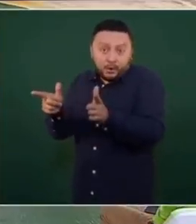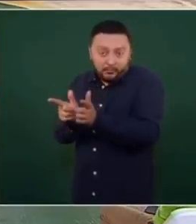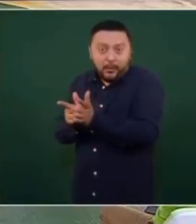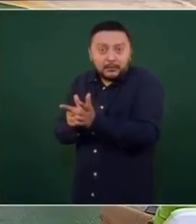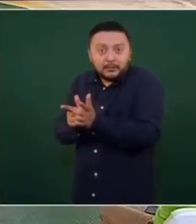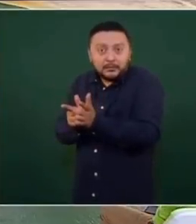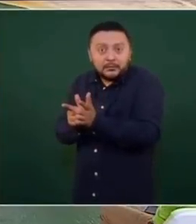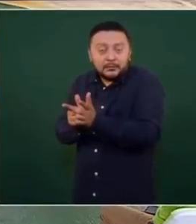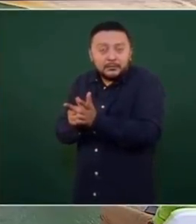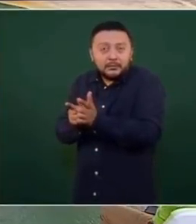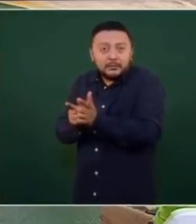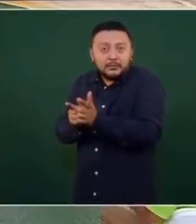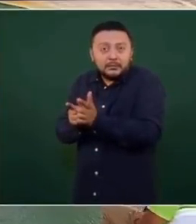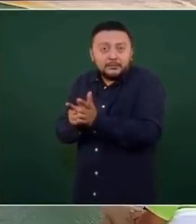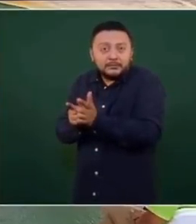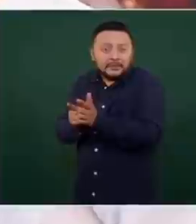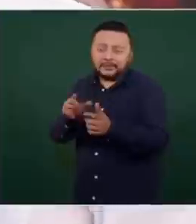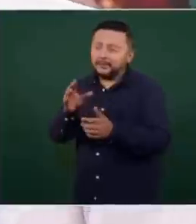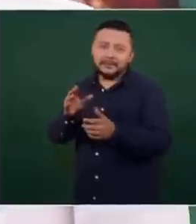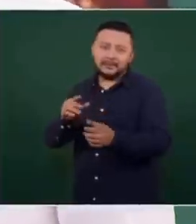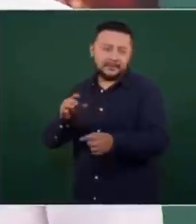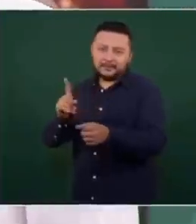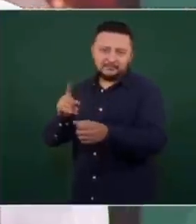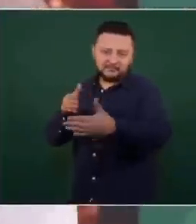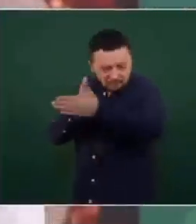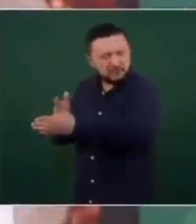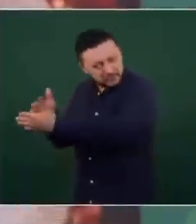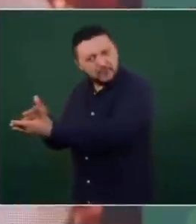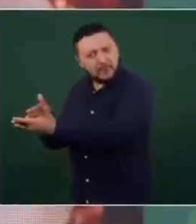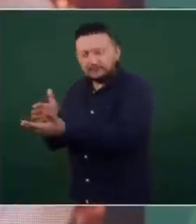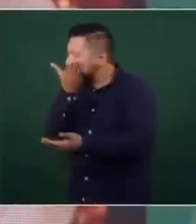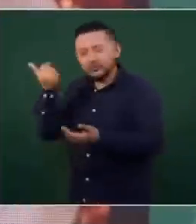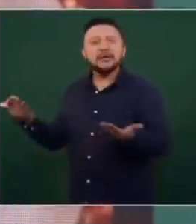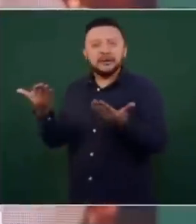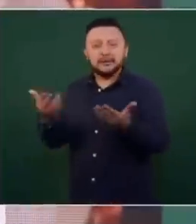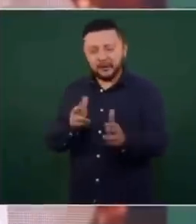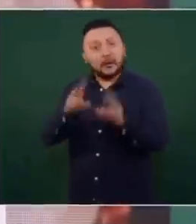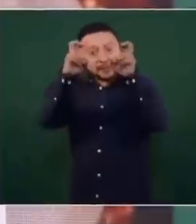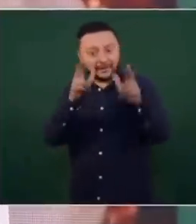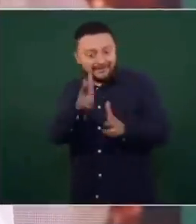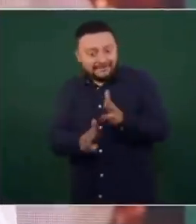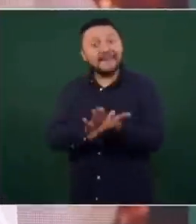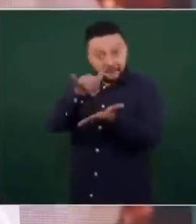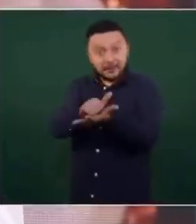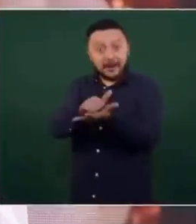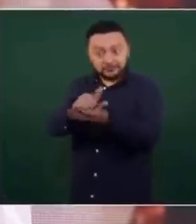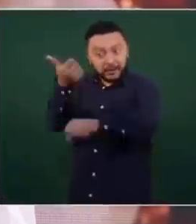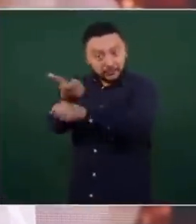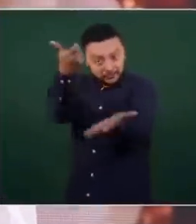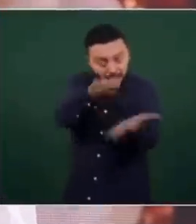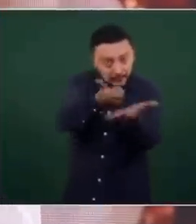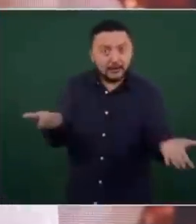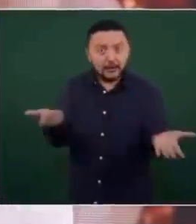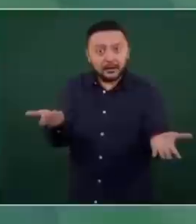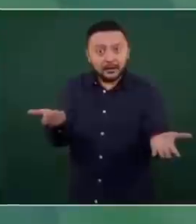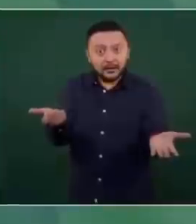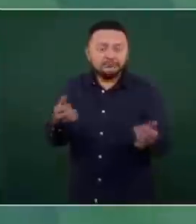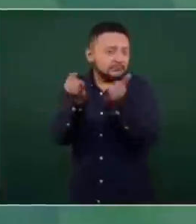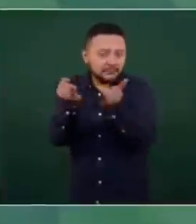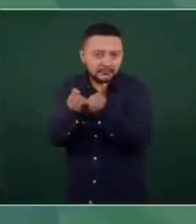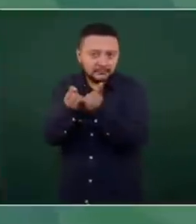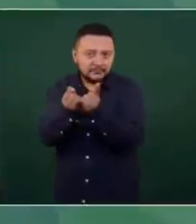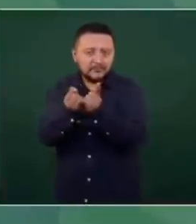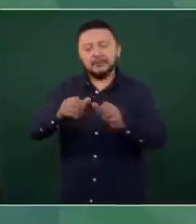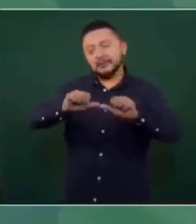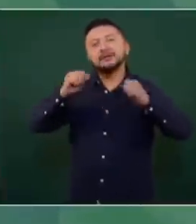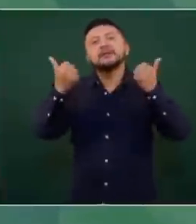ambientalistas que se oponían o se oponen, no sé, en qué andan ahora, al Tren Maya, que recibían dinero de la Embajada de Estados Unidos. Como también